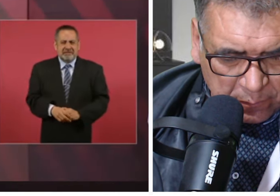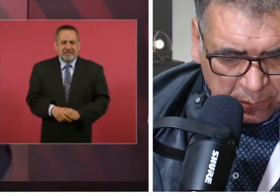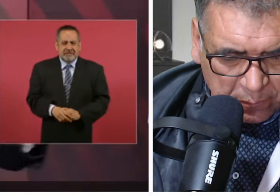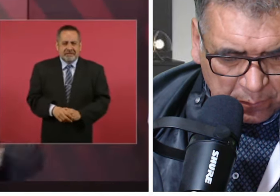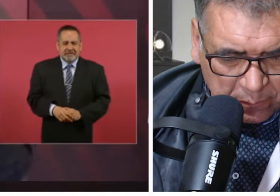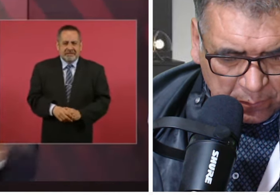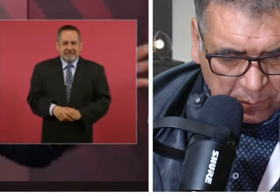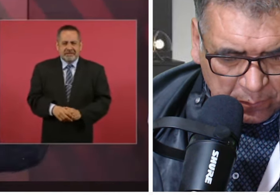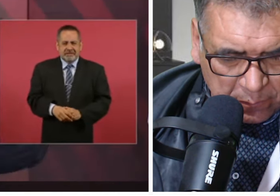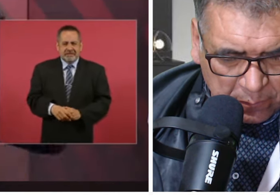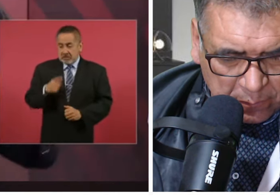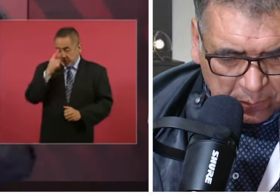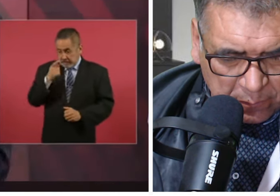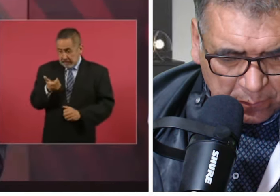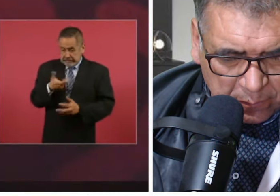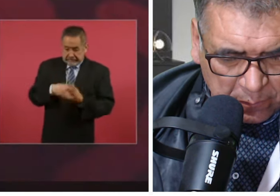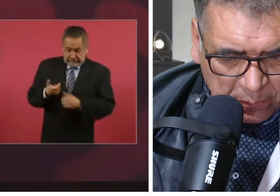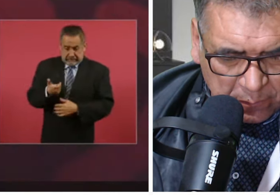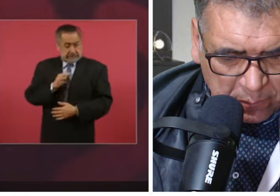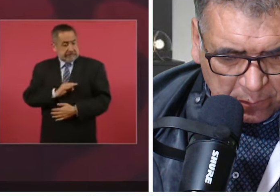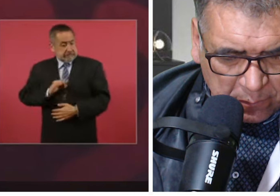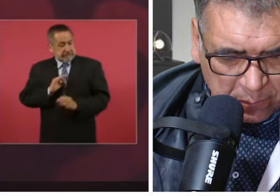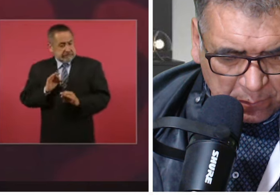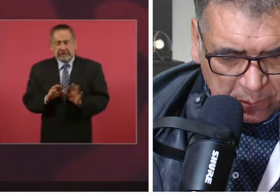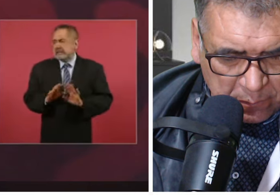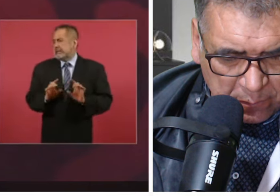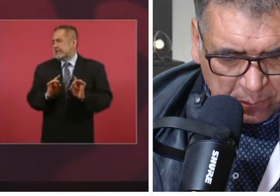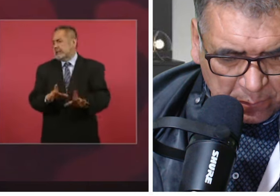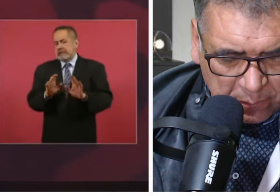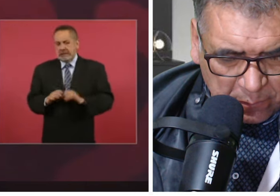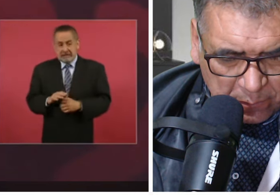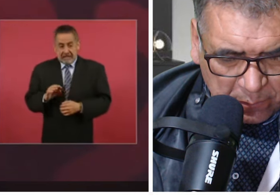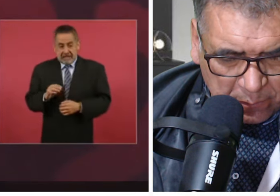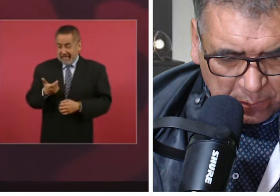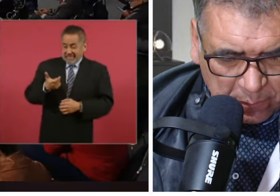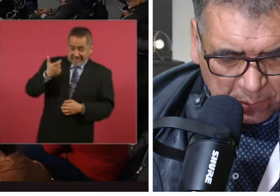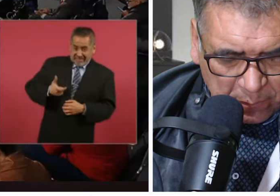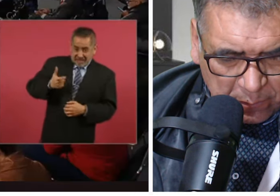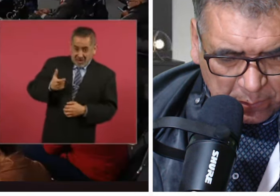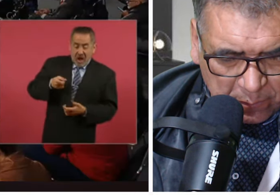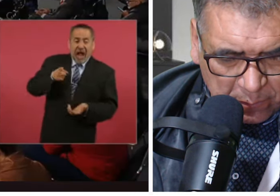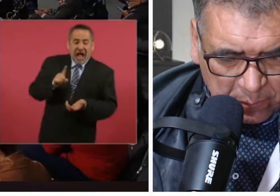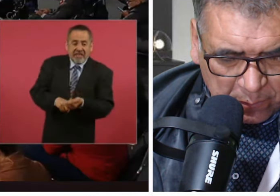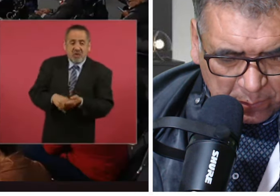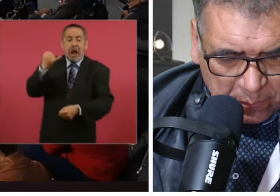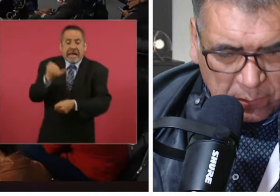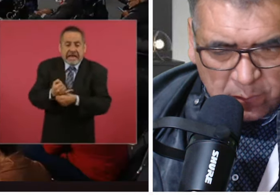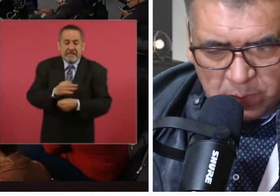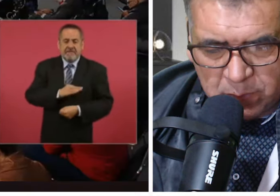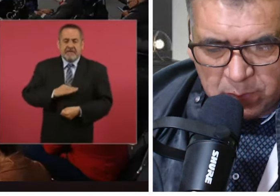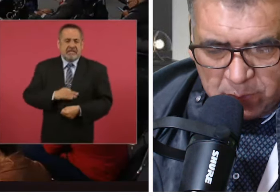O sea, yo no siento que eso sea la felicidad. Al contrario, muchas veces eso lleva a la infelicidad.